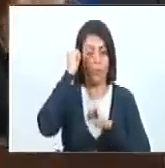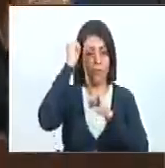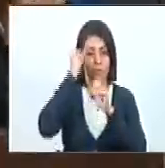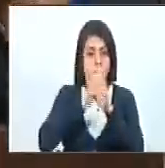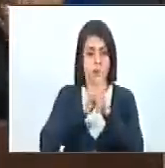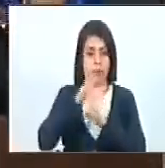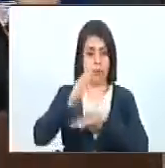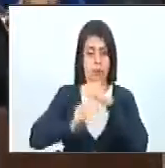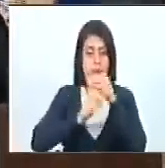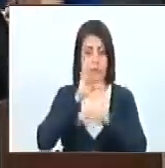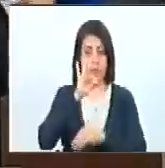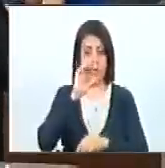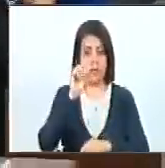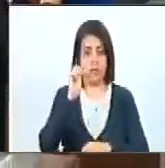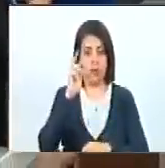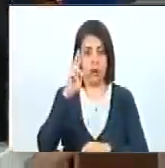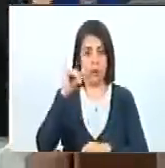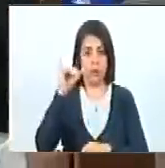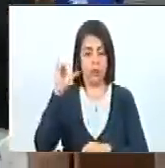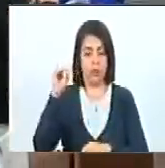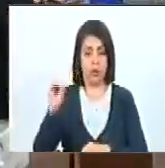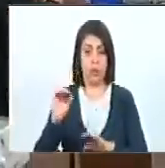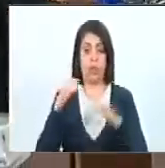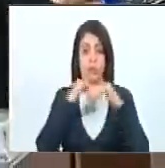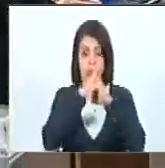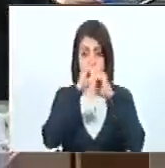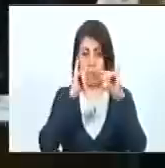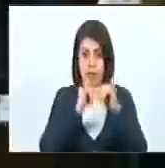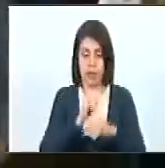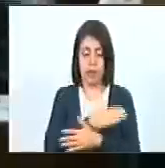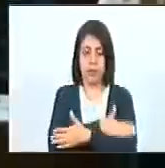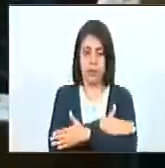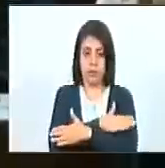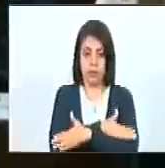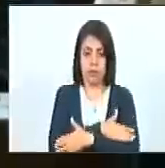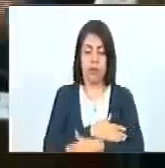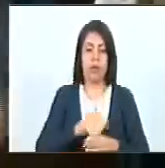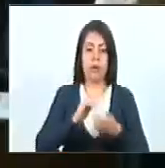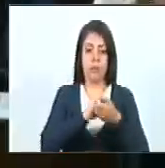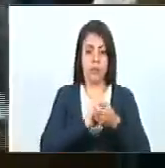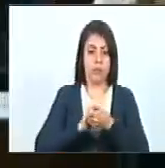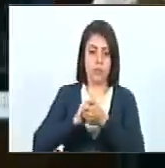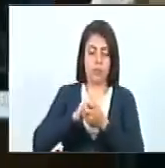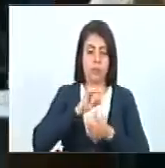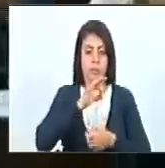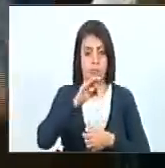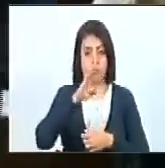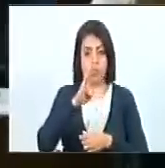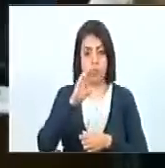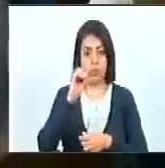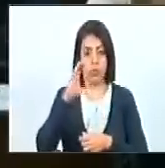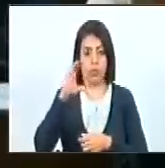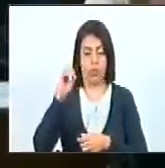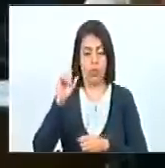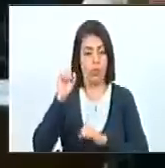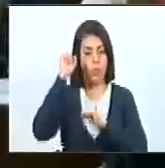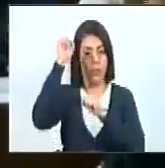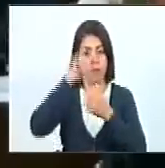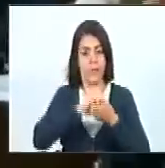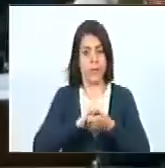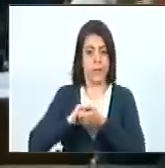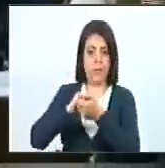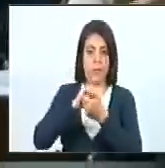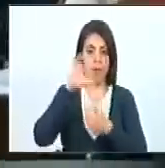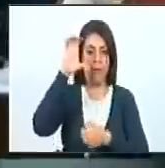ejemplo de Fabricio Ojeda. Felicitaciones al municipio de Boconó, que viva Boconó, que viva Trujillo y que viva